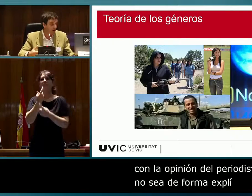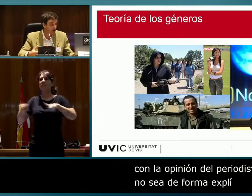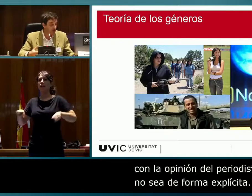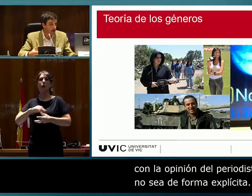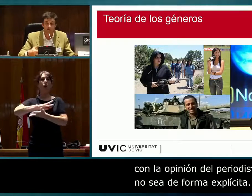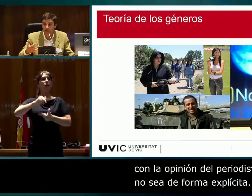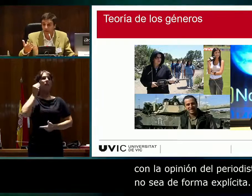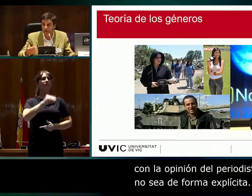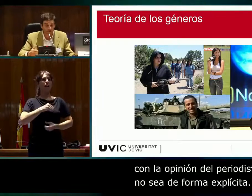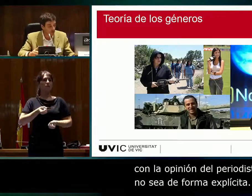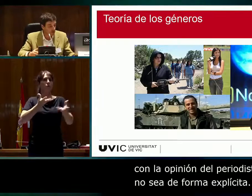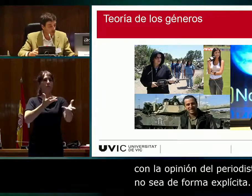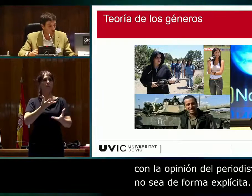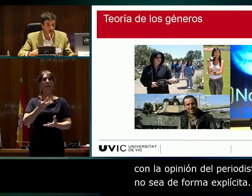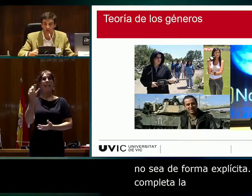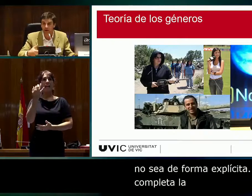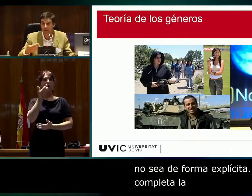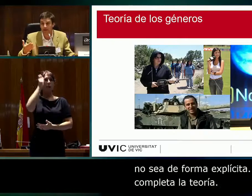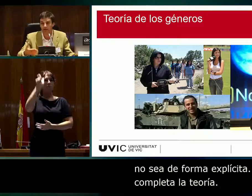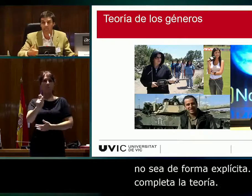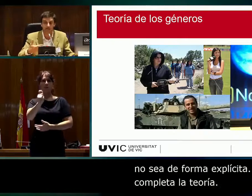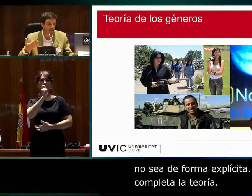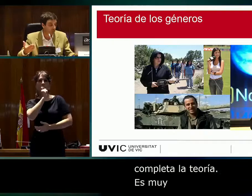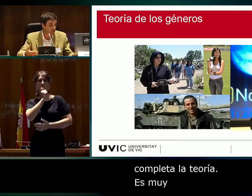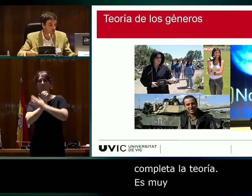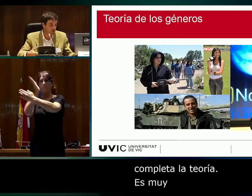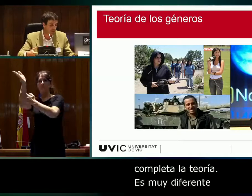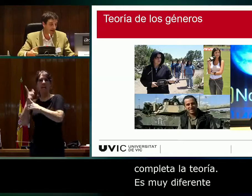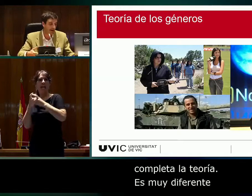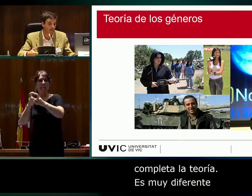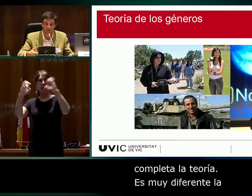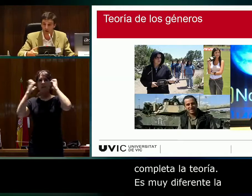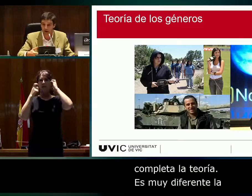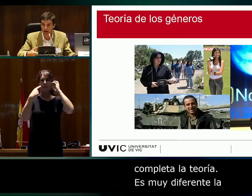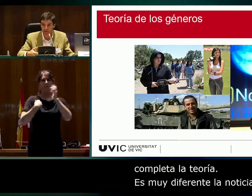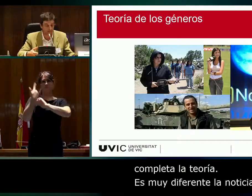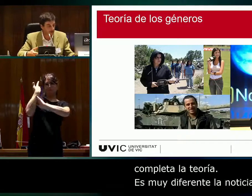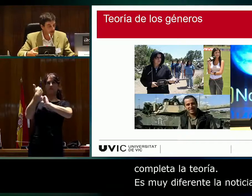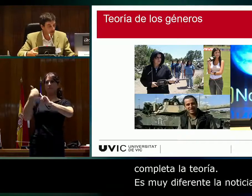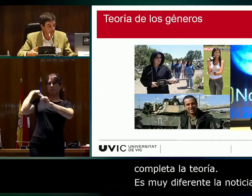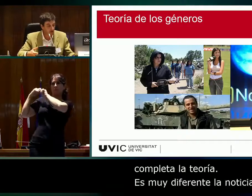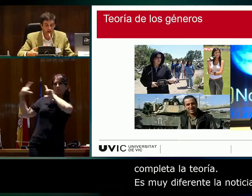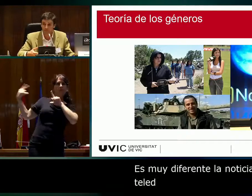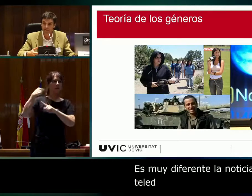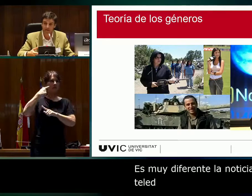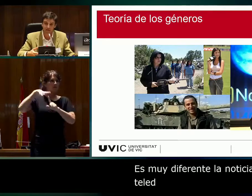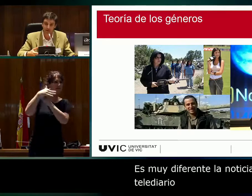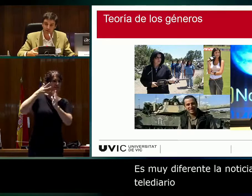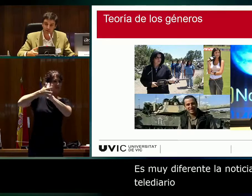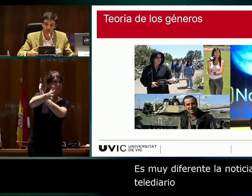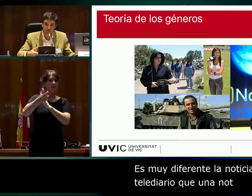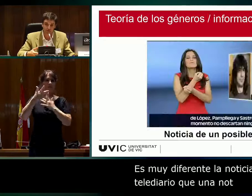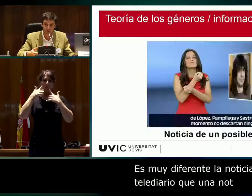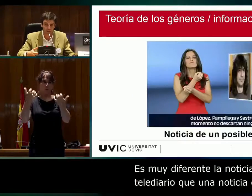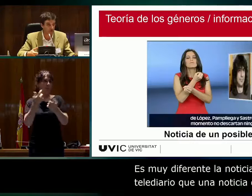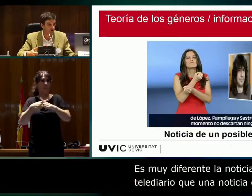que una crónica sobre el terreno de un reportero de guerra que tiene más descripción, más carga emocional, etc. Bueno, ¿qué pasa con la